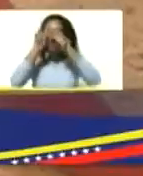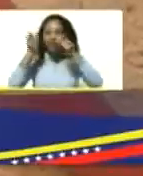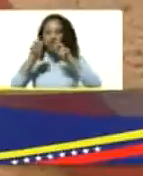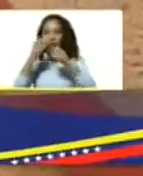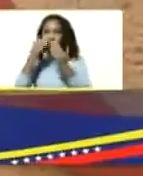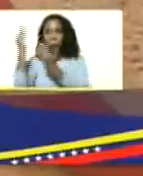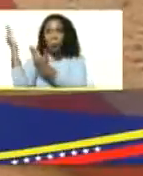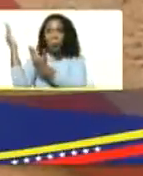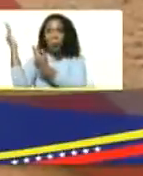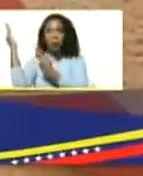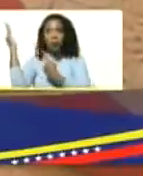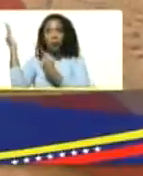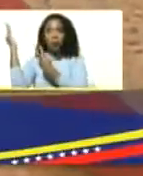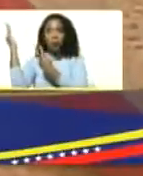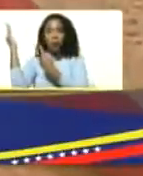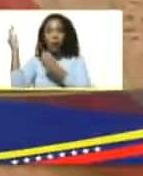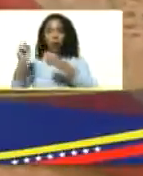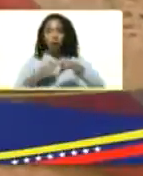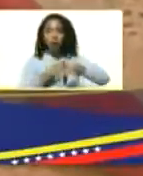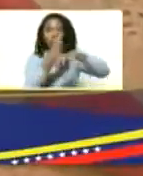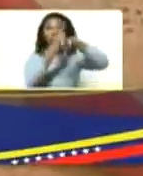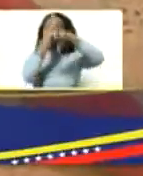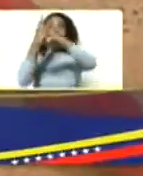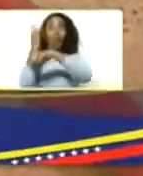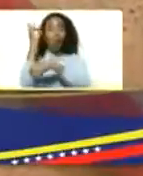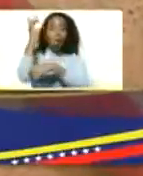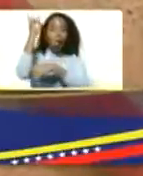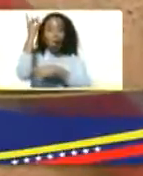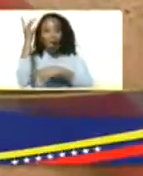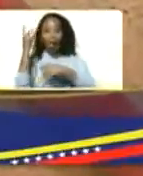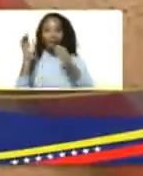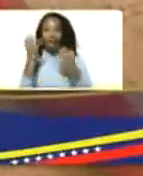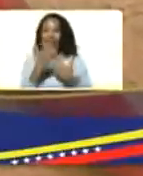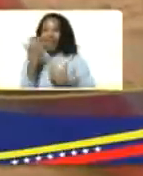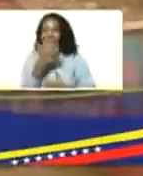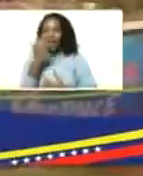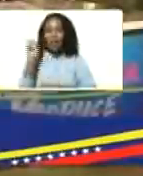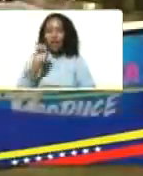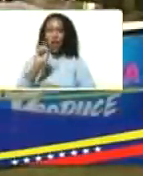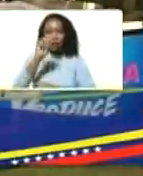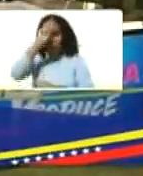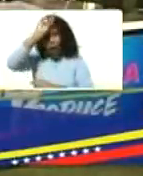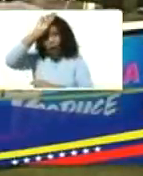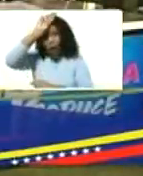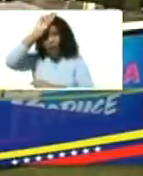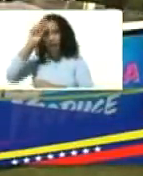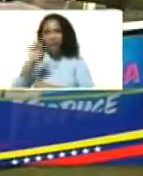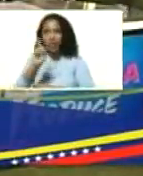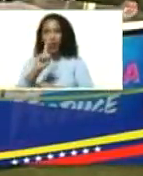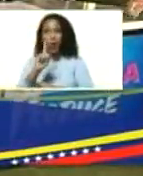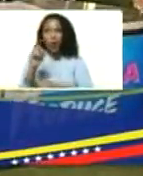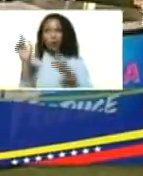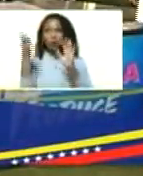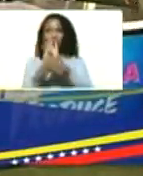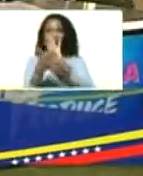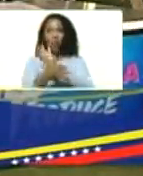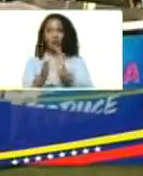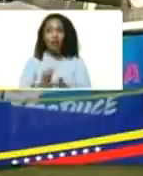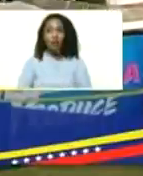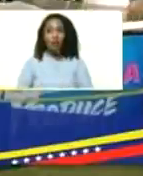pudiera ser drones no es una cucaracha chico voladores den un cigarro